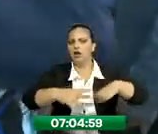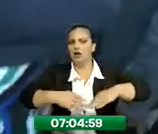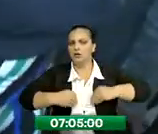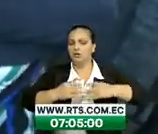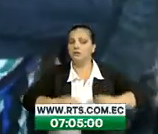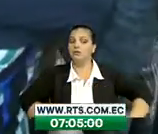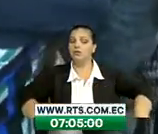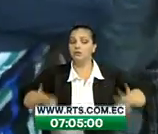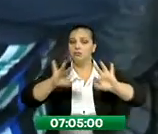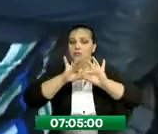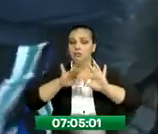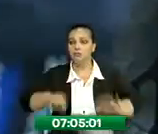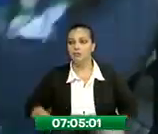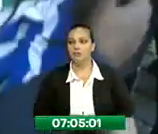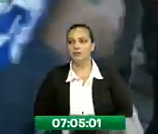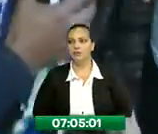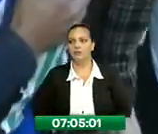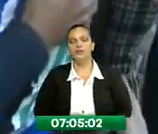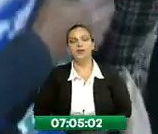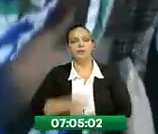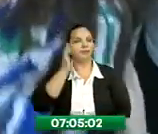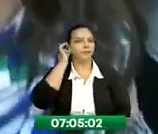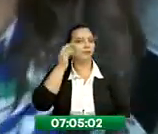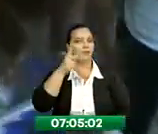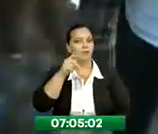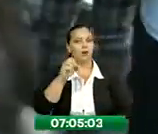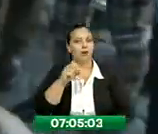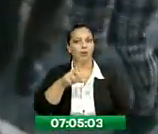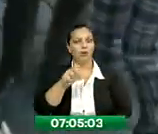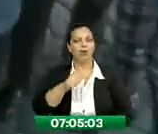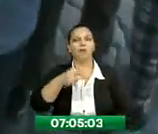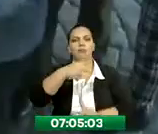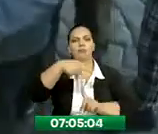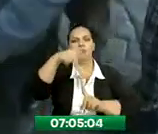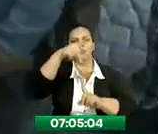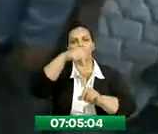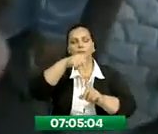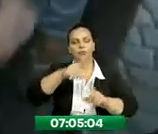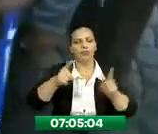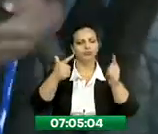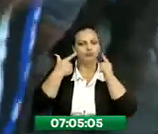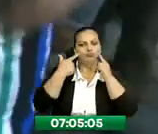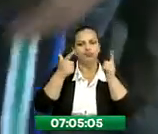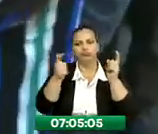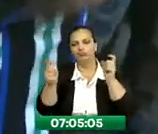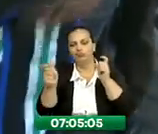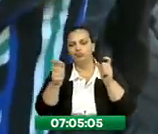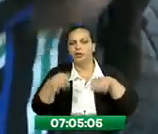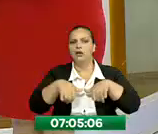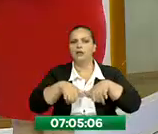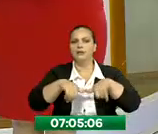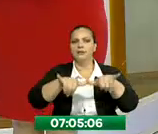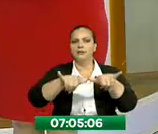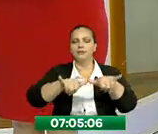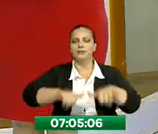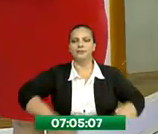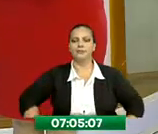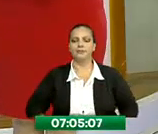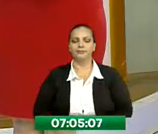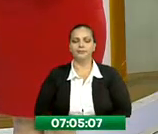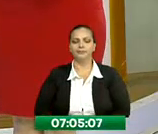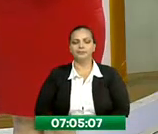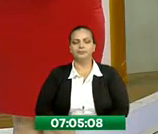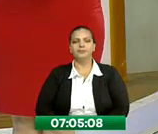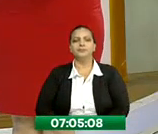Así, nuevamente Pavón está al frente del gobierno provincial, informó Héctor Romero.